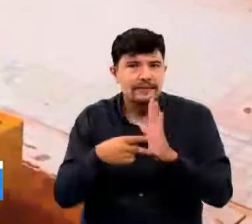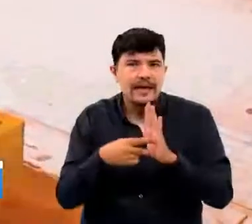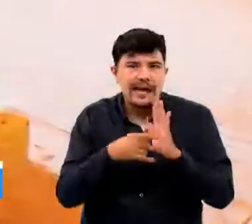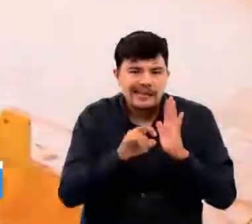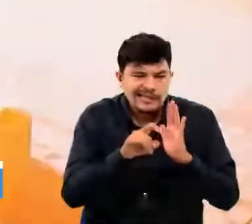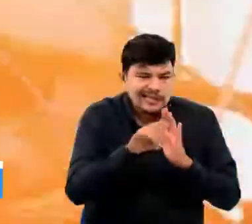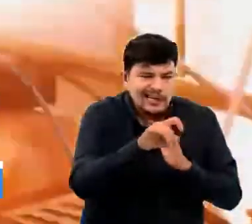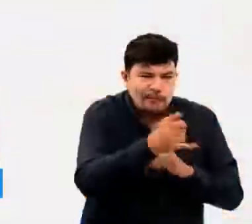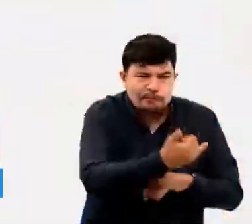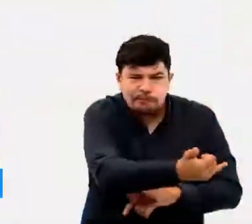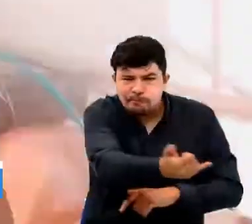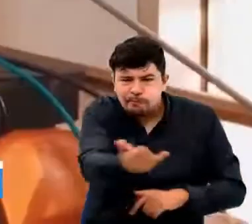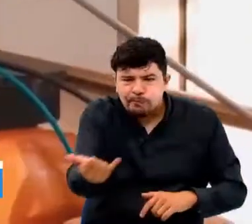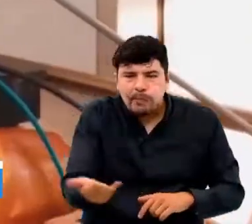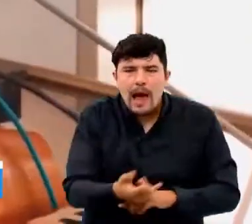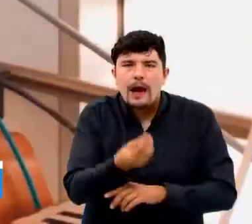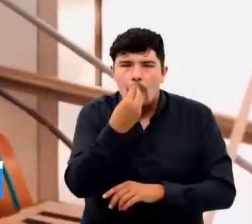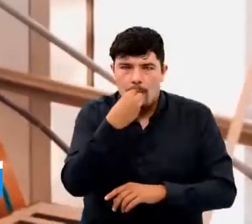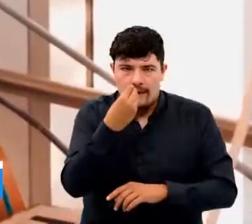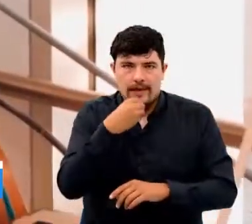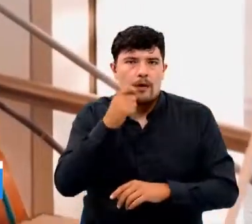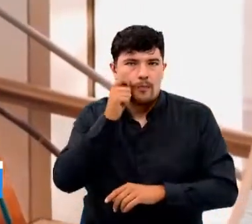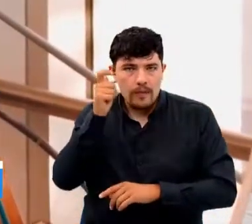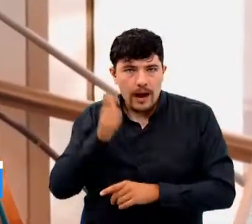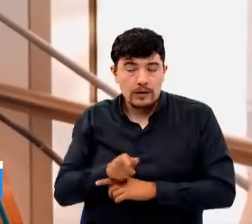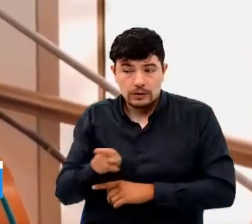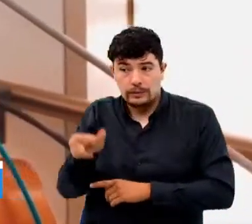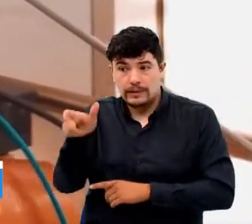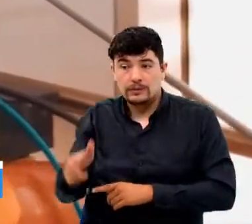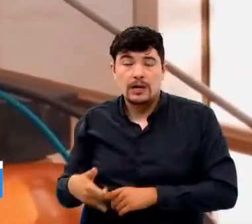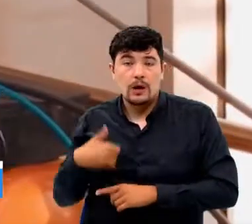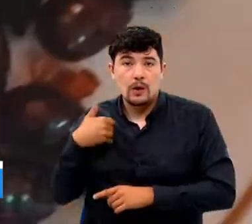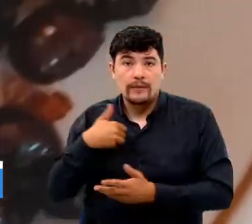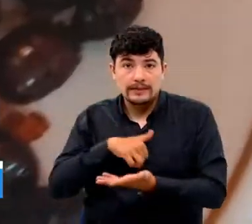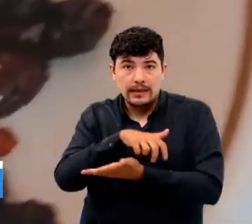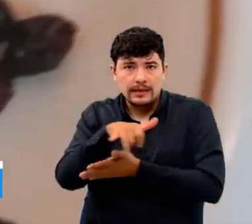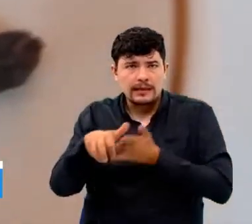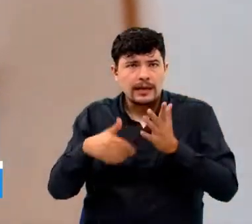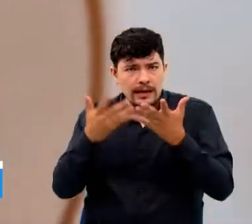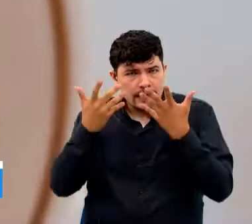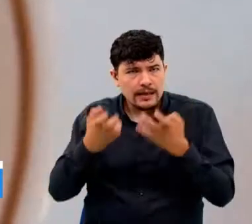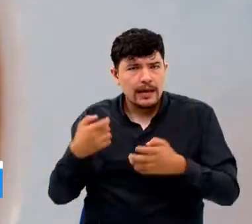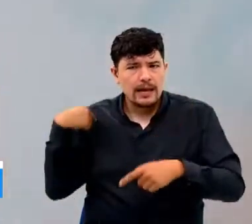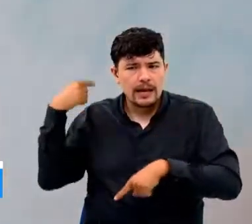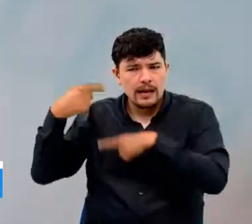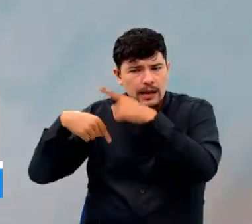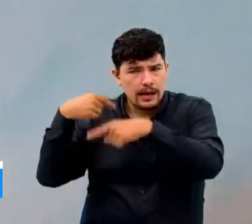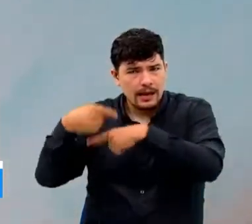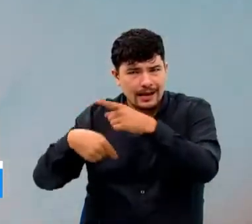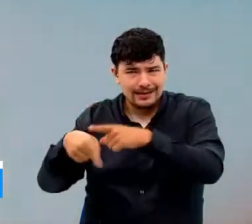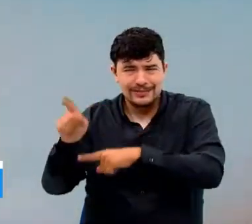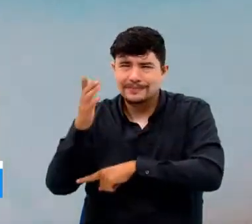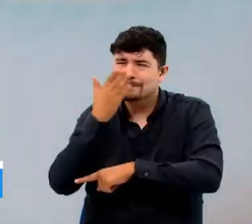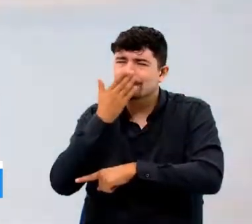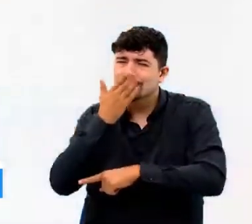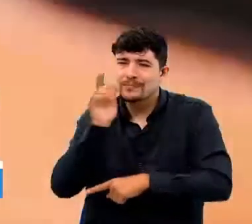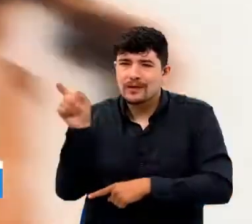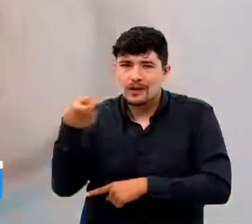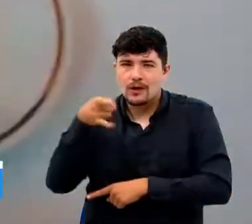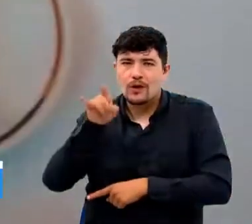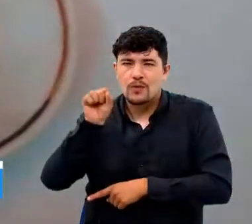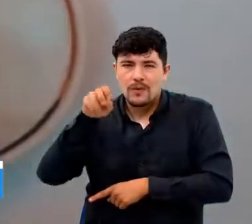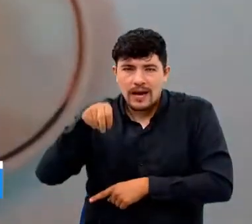ello, Manuel Padilla, un joven santandereano, quiso seguir modernamente un legado de la tradición indígena de los guanes,